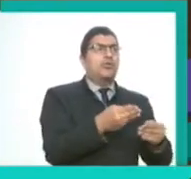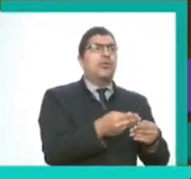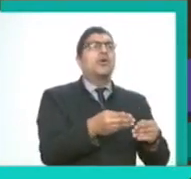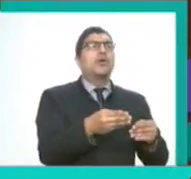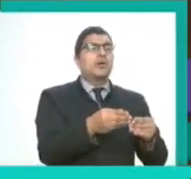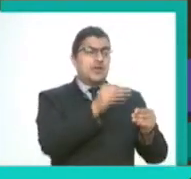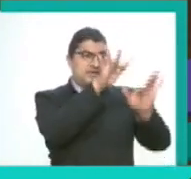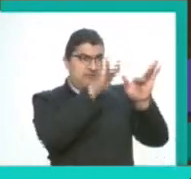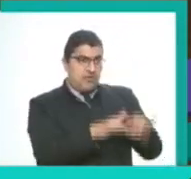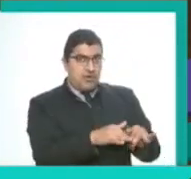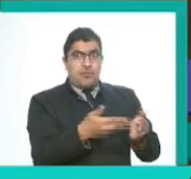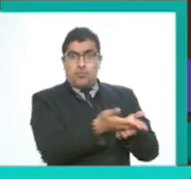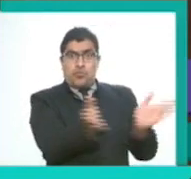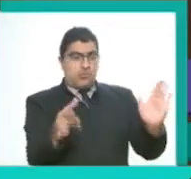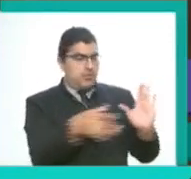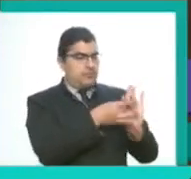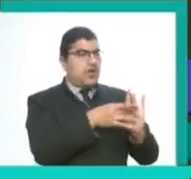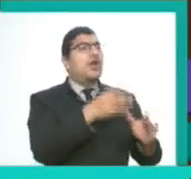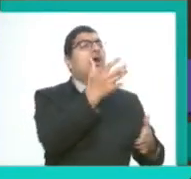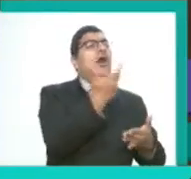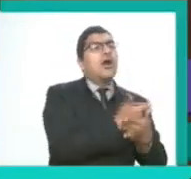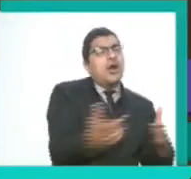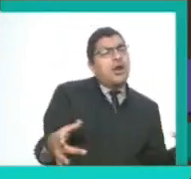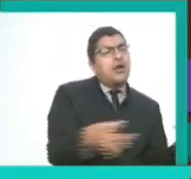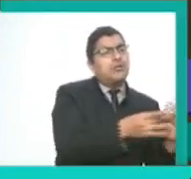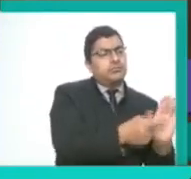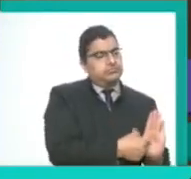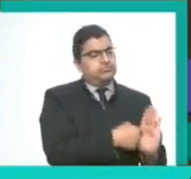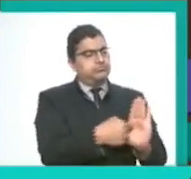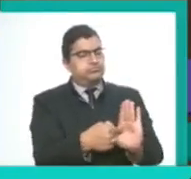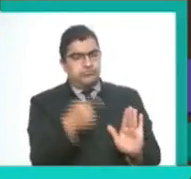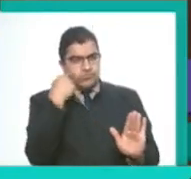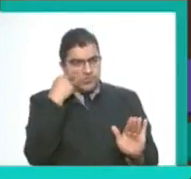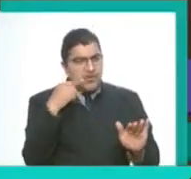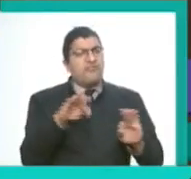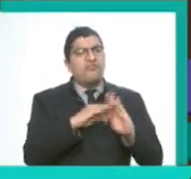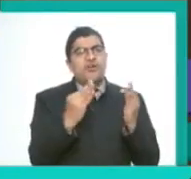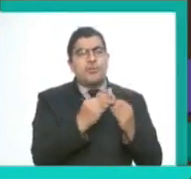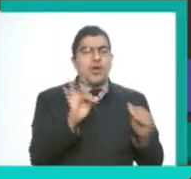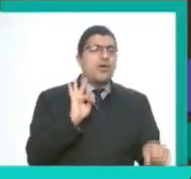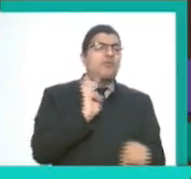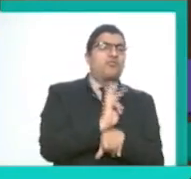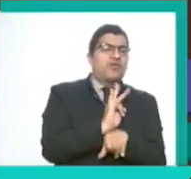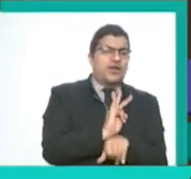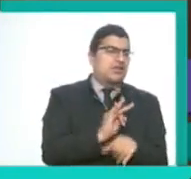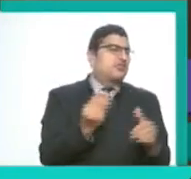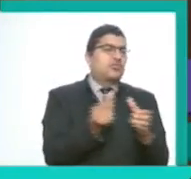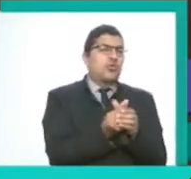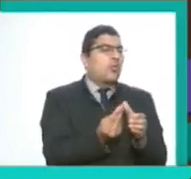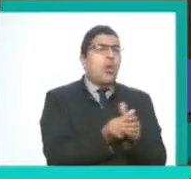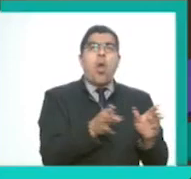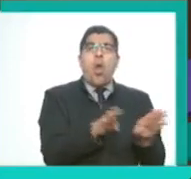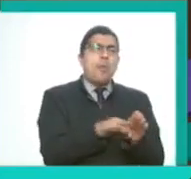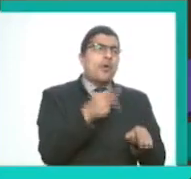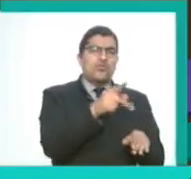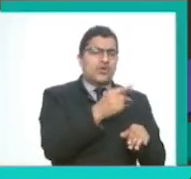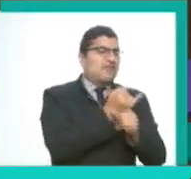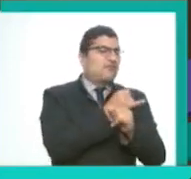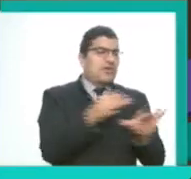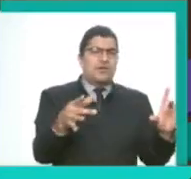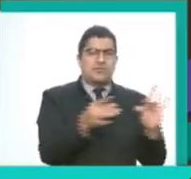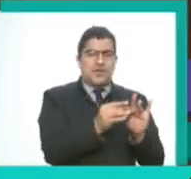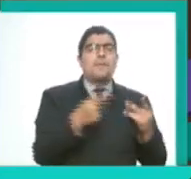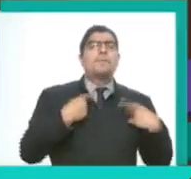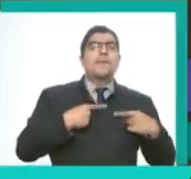los contratos celebrados con el objeto de imple medidas de protección en el mecanismo para la protección de